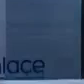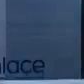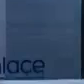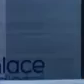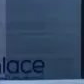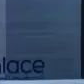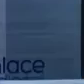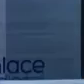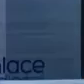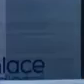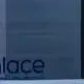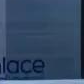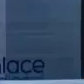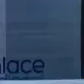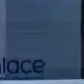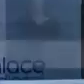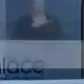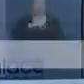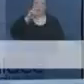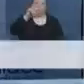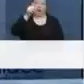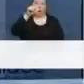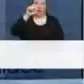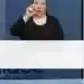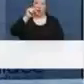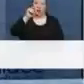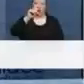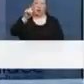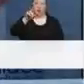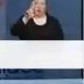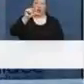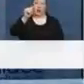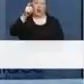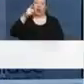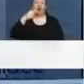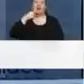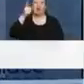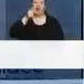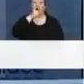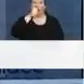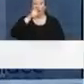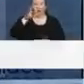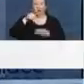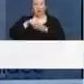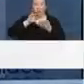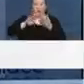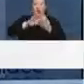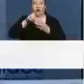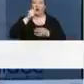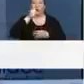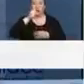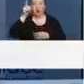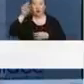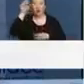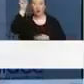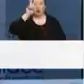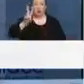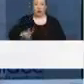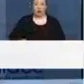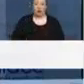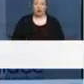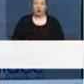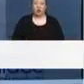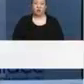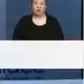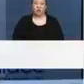coronel valenzuela cantautor chileno que viene ecuador una vez ese año un dedo trabaja pues de cantar se comió la camisa le